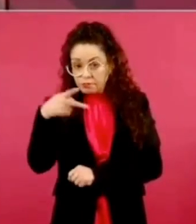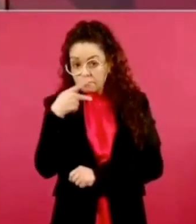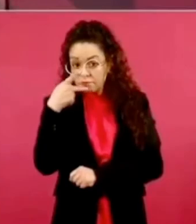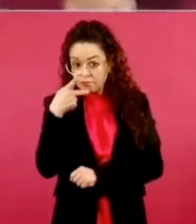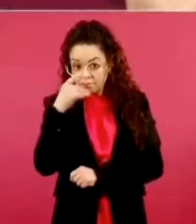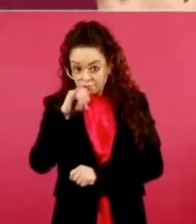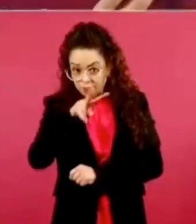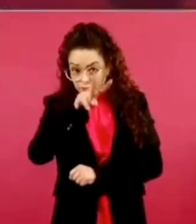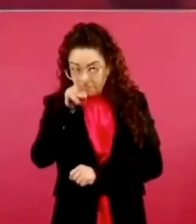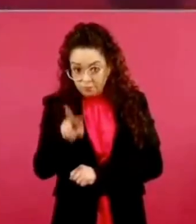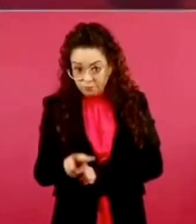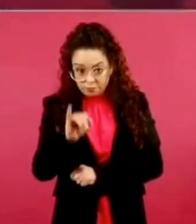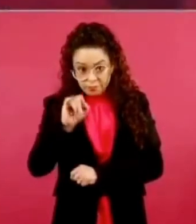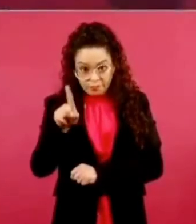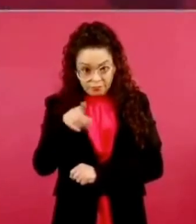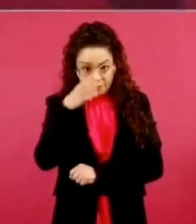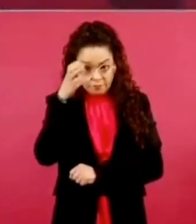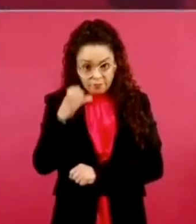No estaba claro.